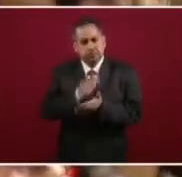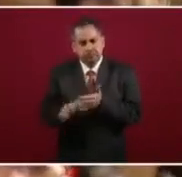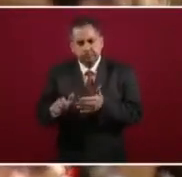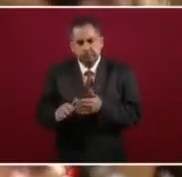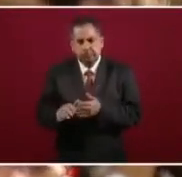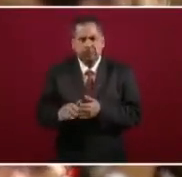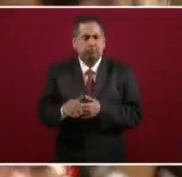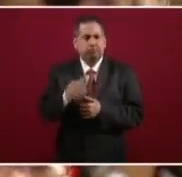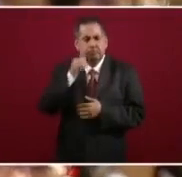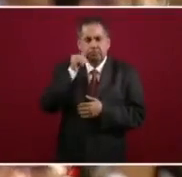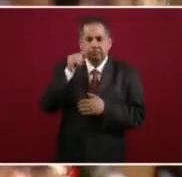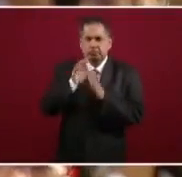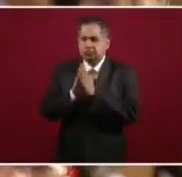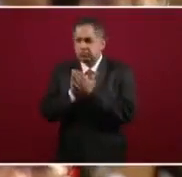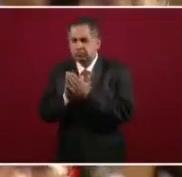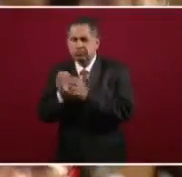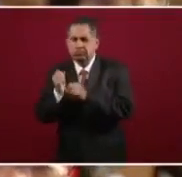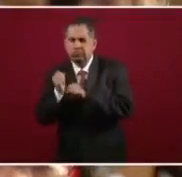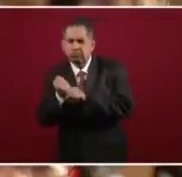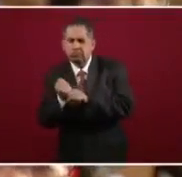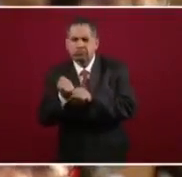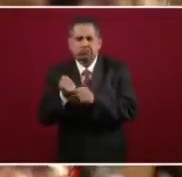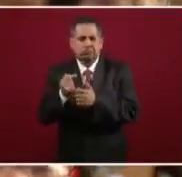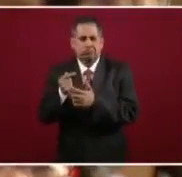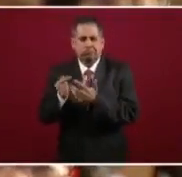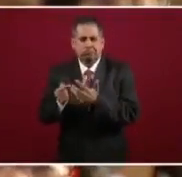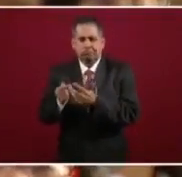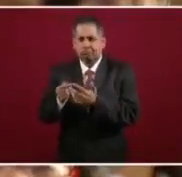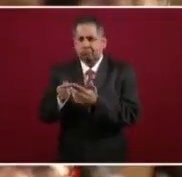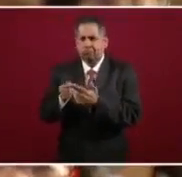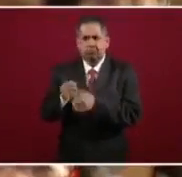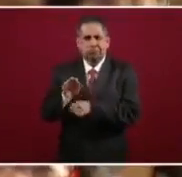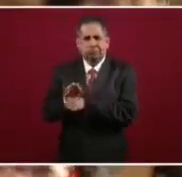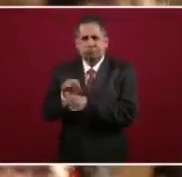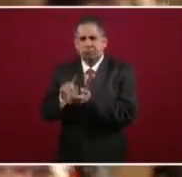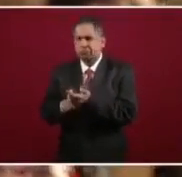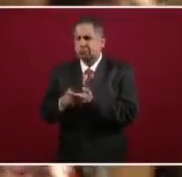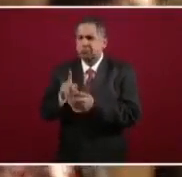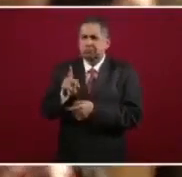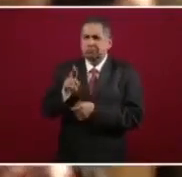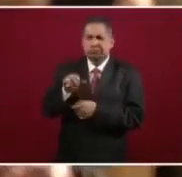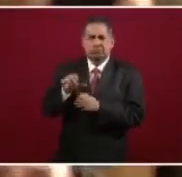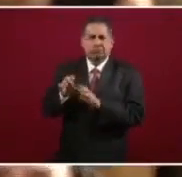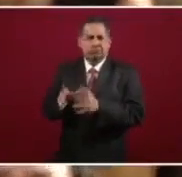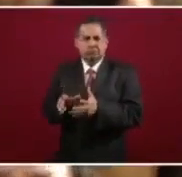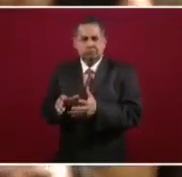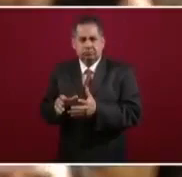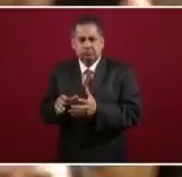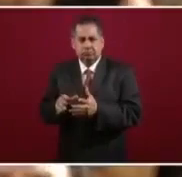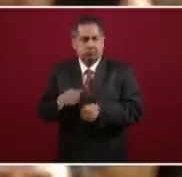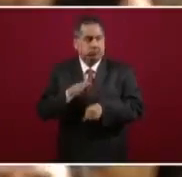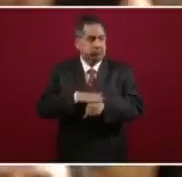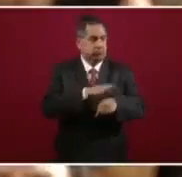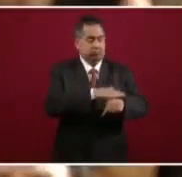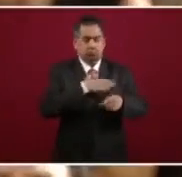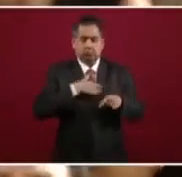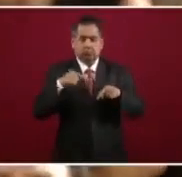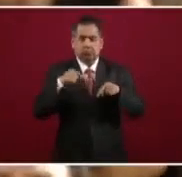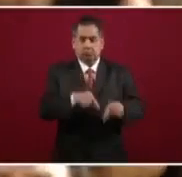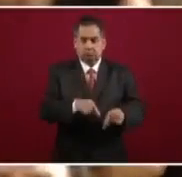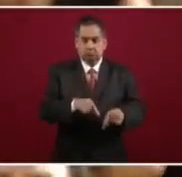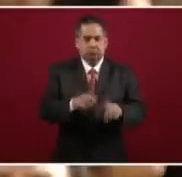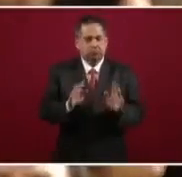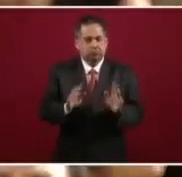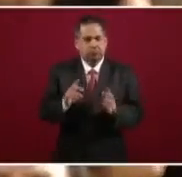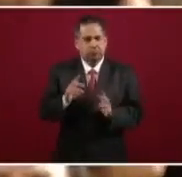sólo se hablaba de libros de béisbol se hablaba de autodefensas de presas y no para lo que fuimos citados aquí yo entiendo que no